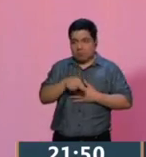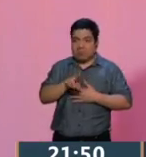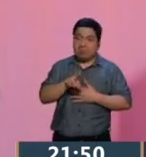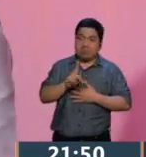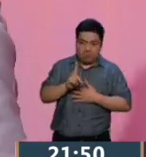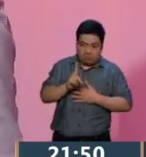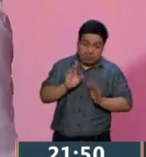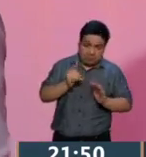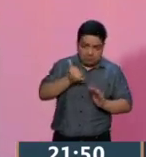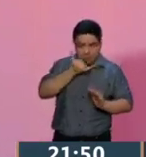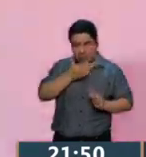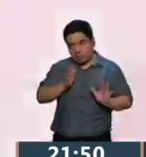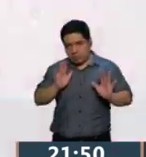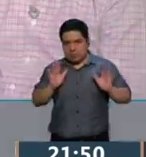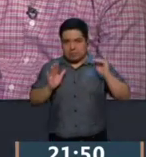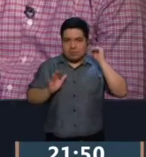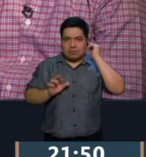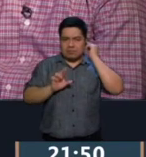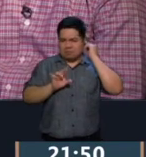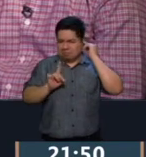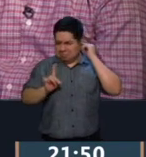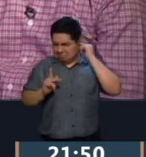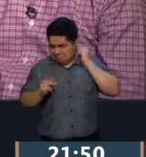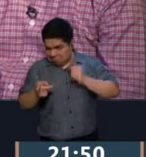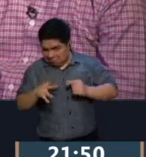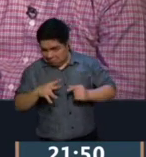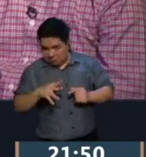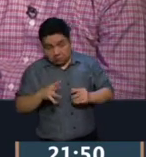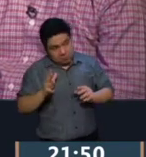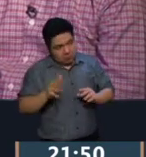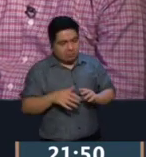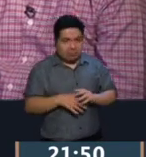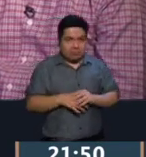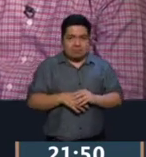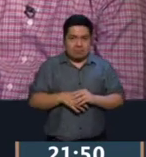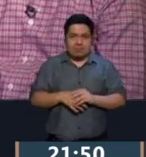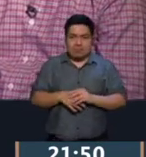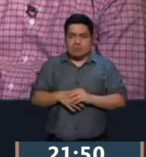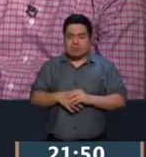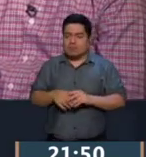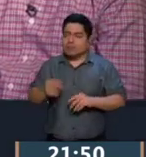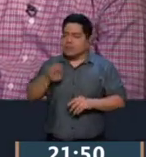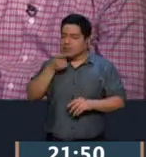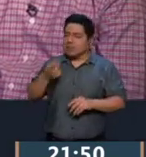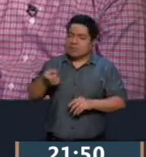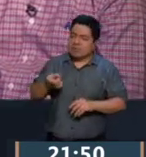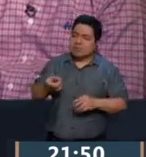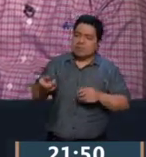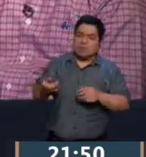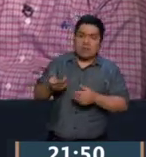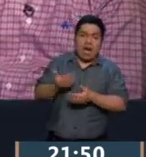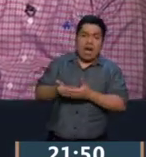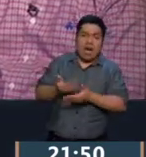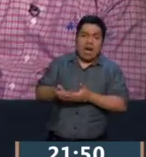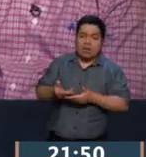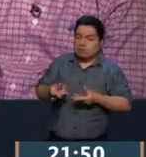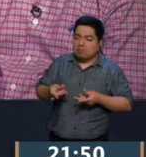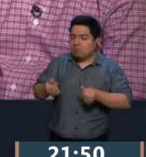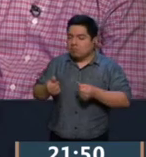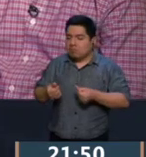favor. Okay, Oye, el PRD existe, por favor. El PRIAN-RD Por favor. reportó Mis aliados. que haga su gasto